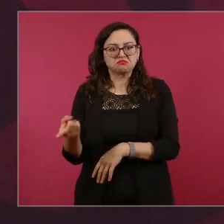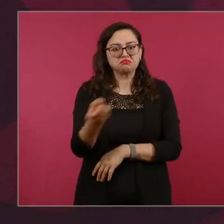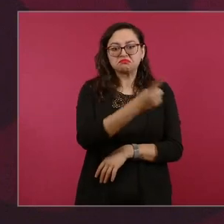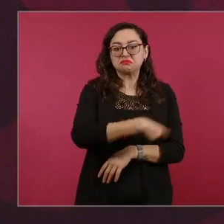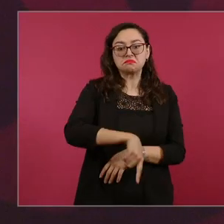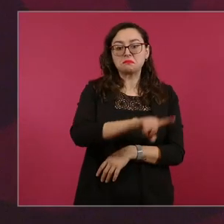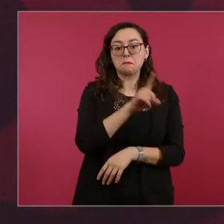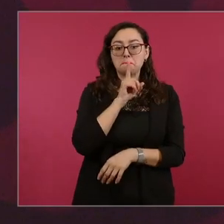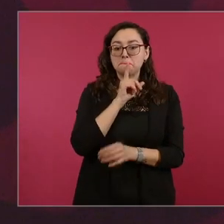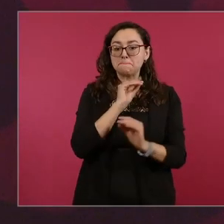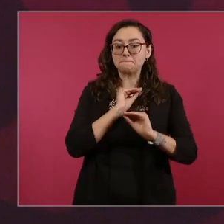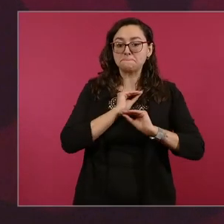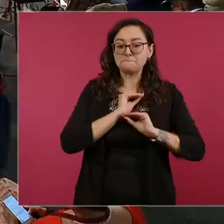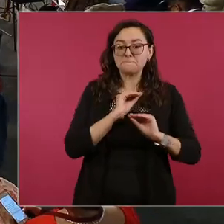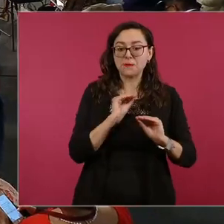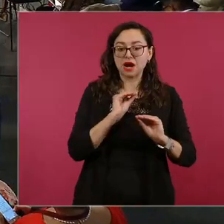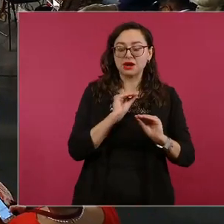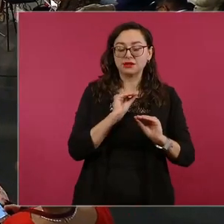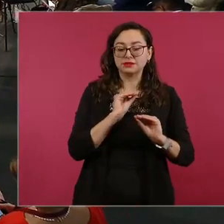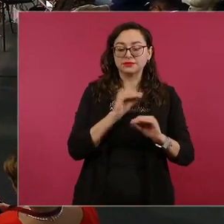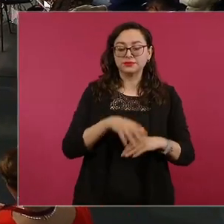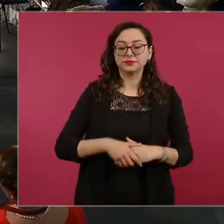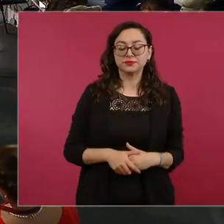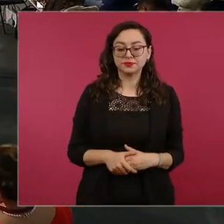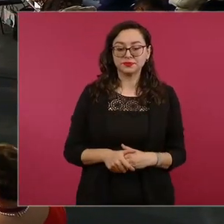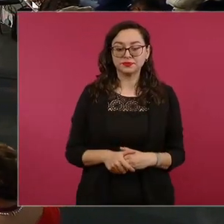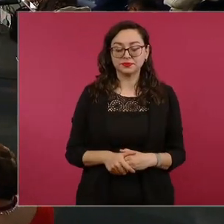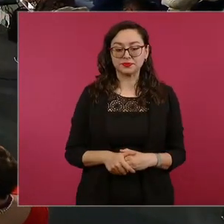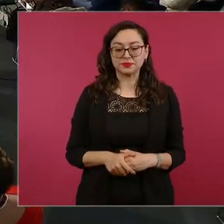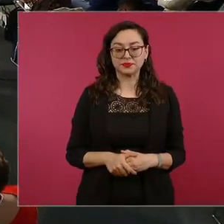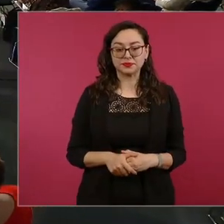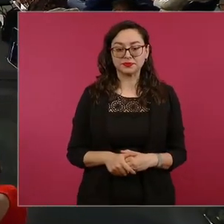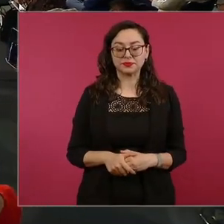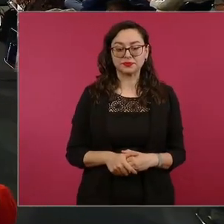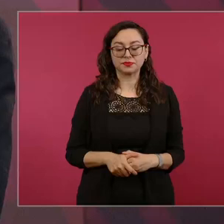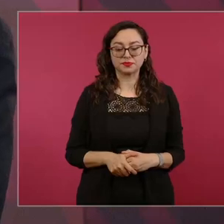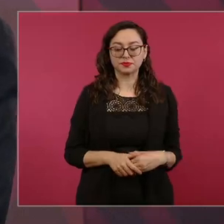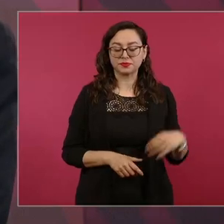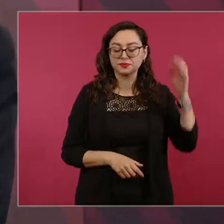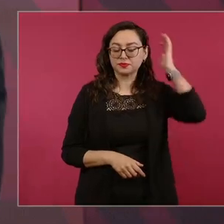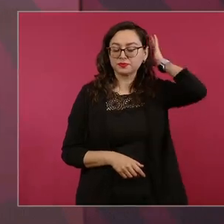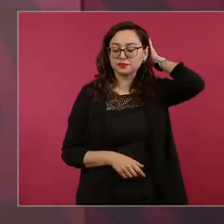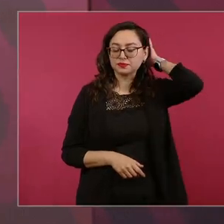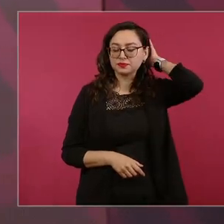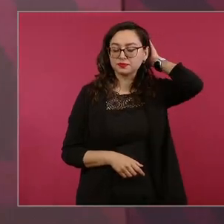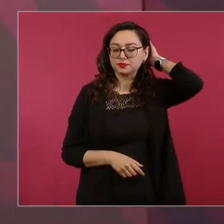absolutamente. A mí me llamó mucho la atención de que